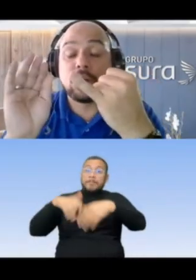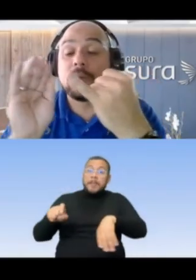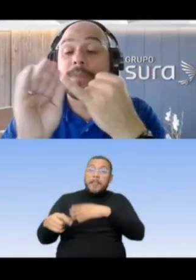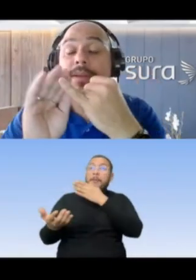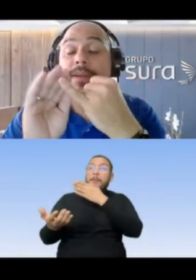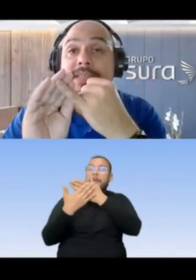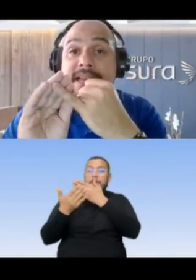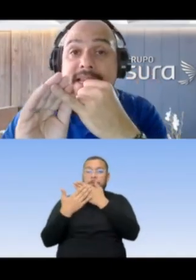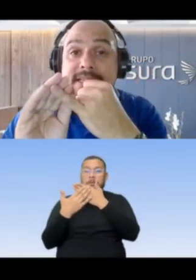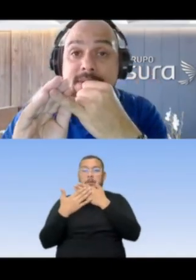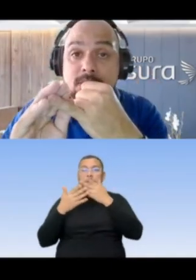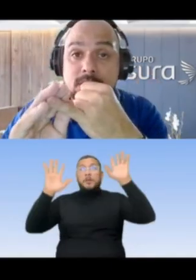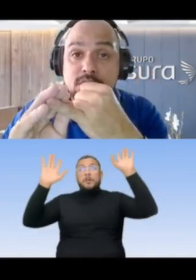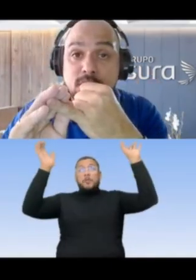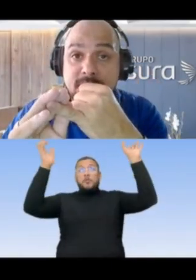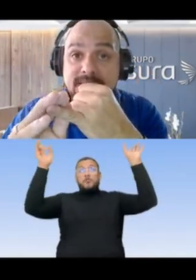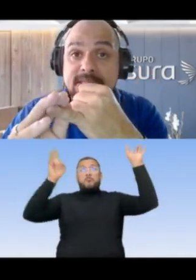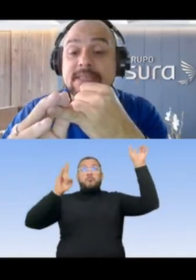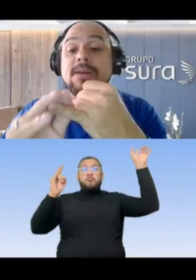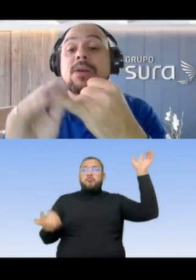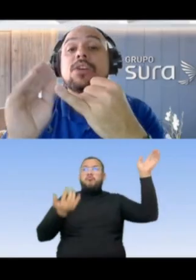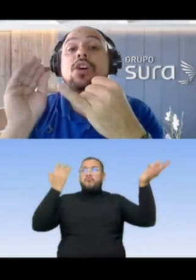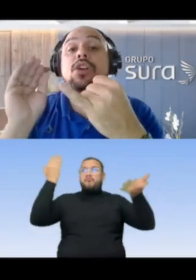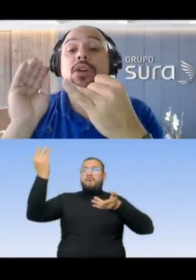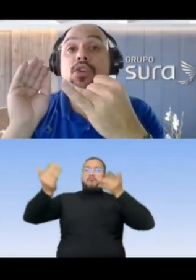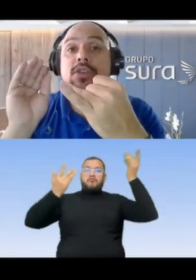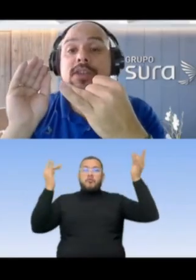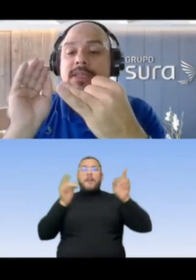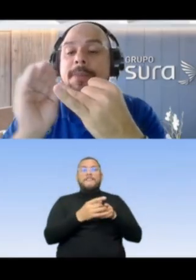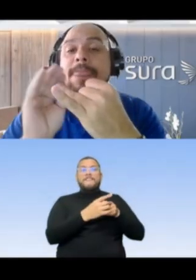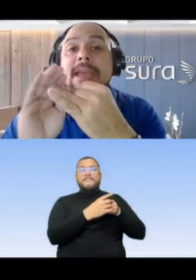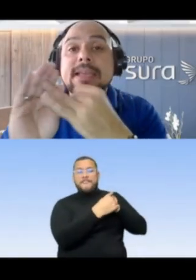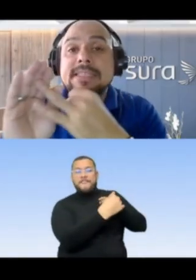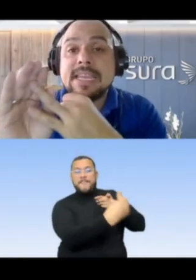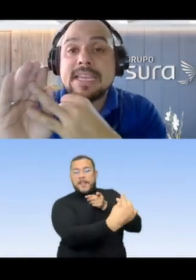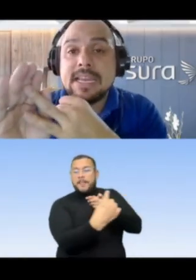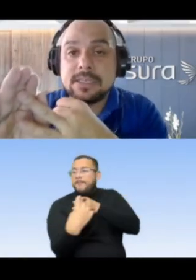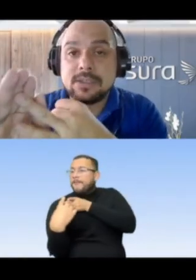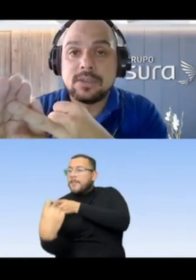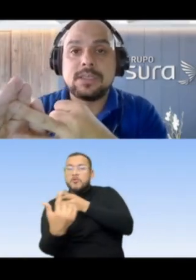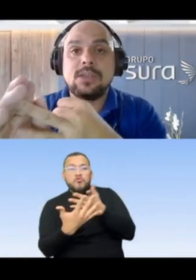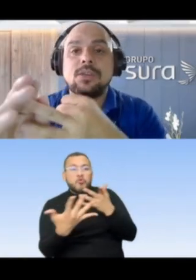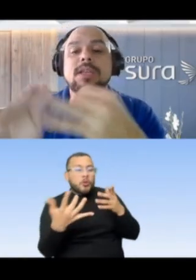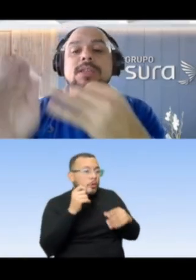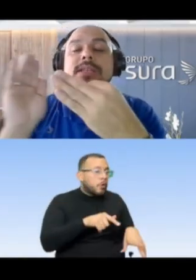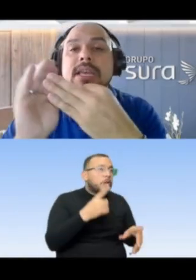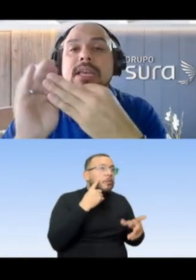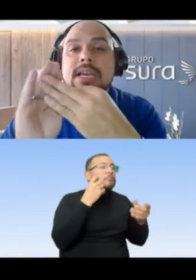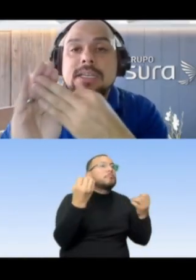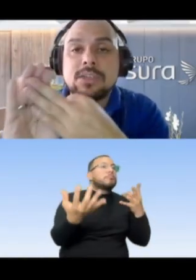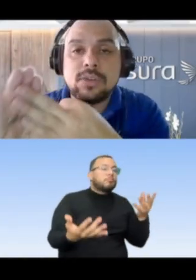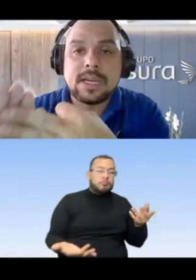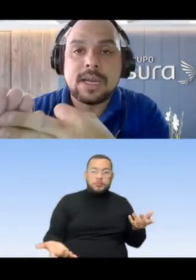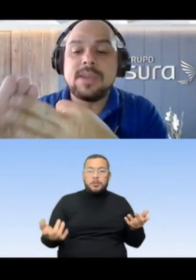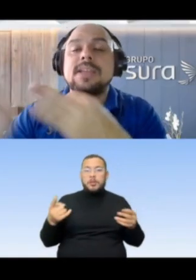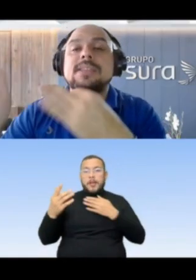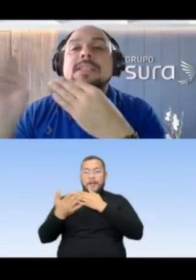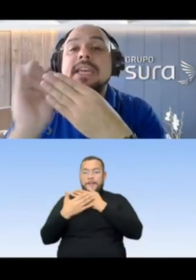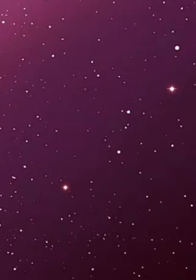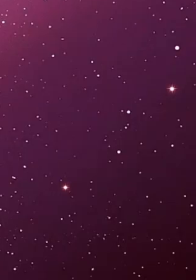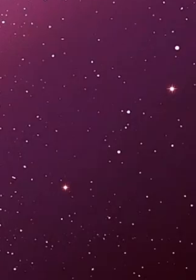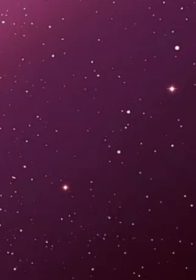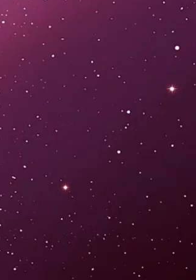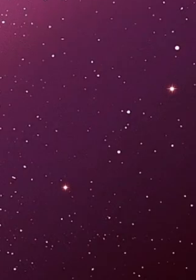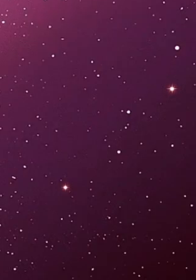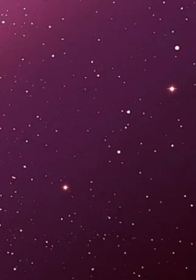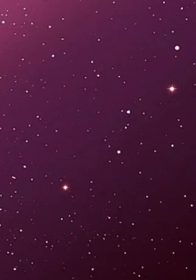Señales de evacuación, flechitas de evacuación, rutas. señalización de extintores, señalización de